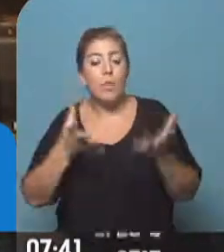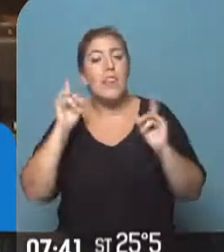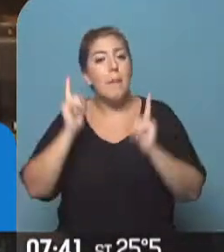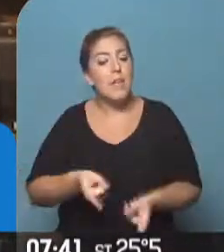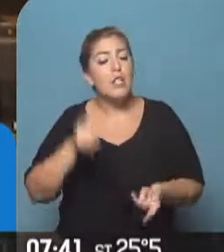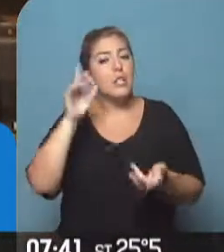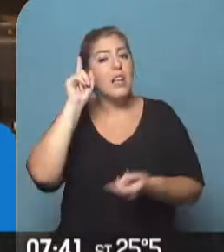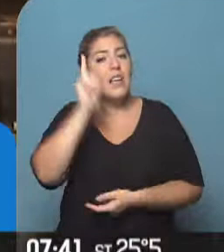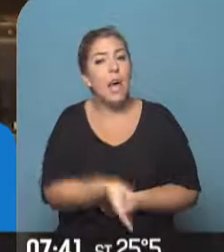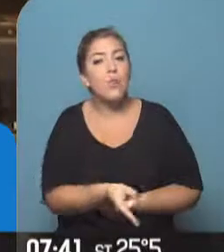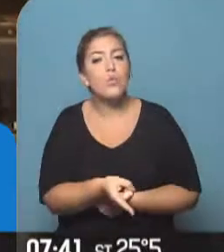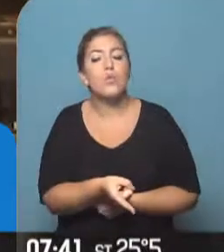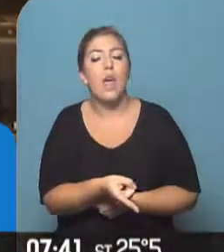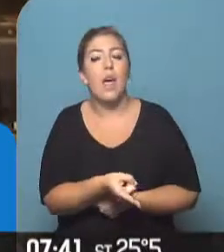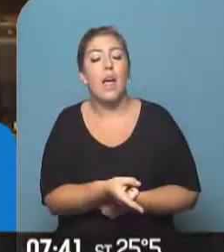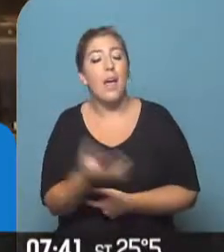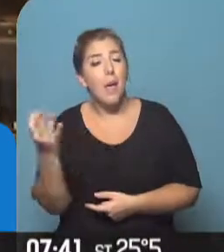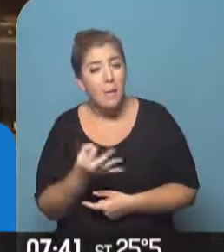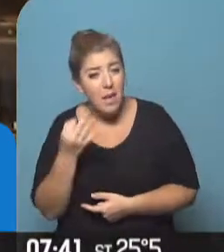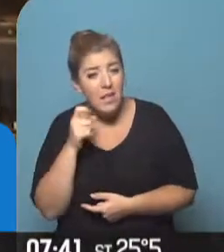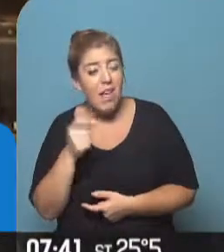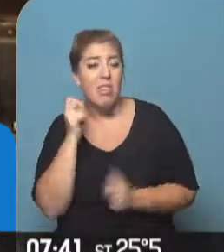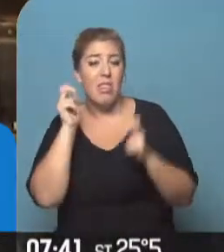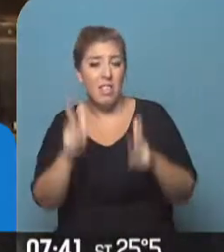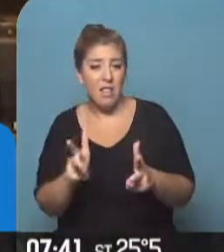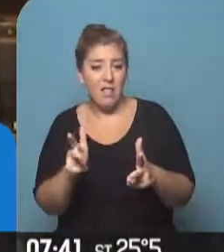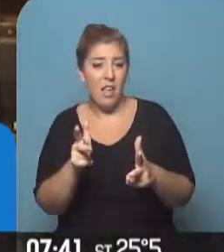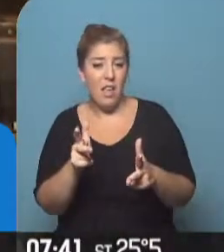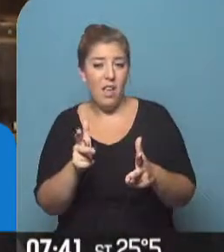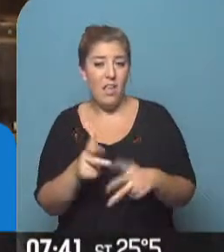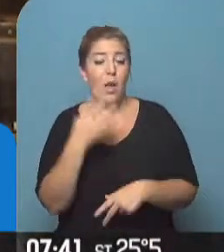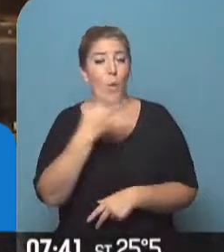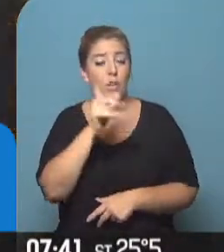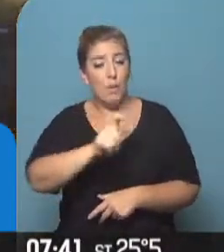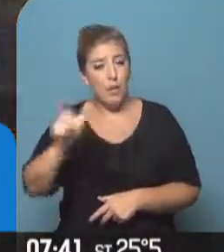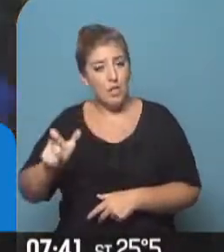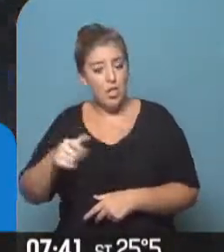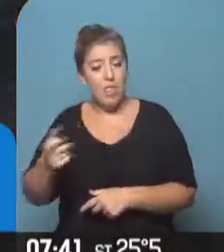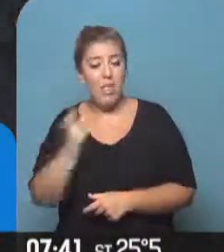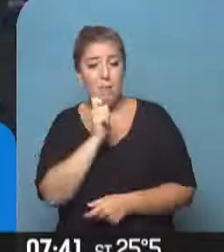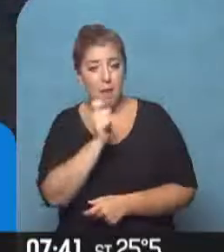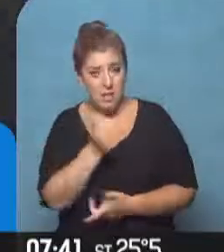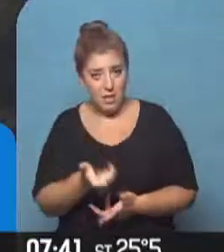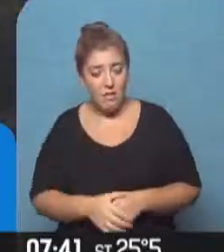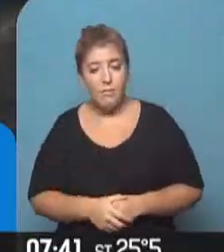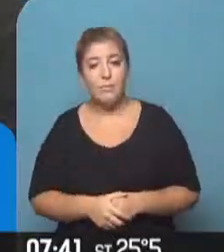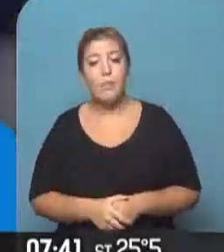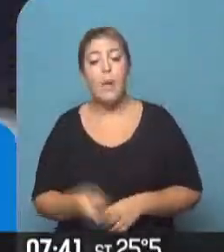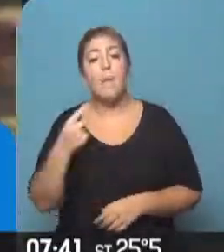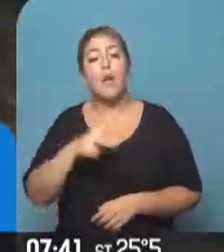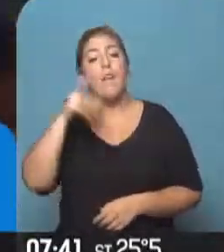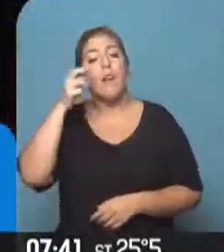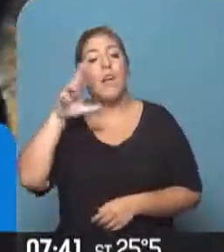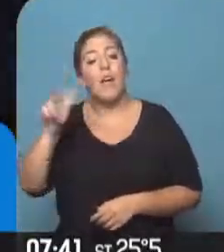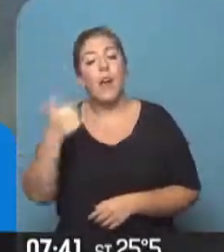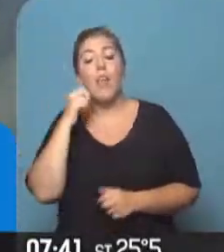una causa en la cual específicamente lo que él apela es el sobreseimiento de 4 trabajadores de prensa. Pero López Vergara defendió su